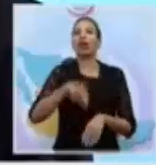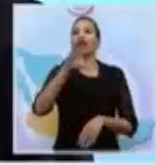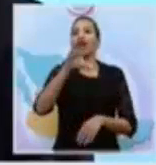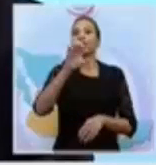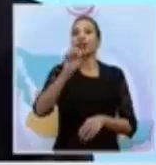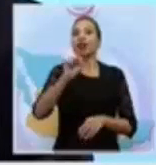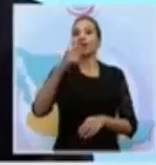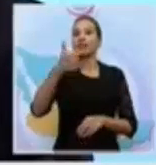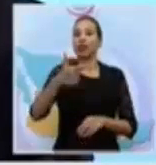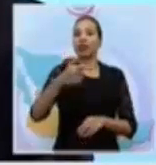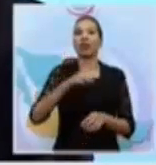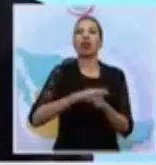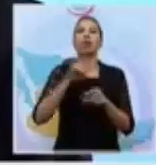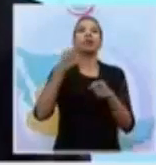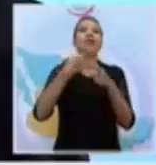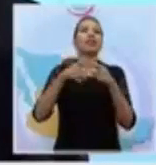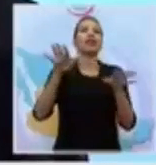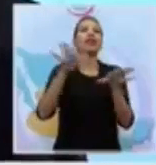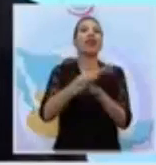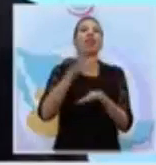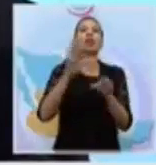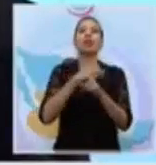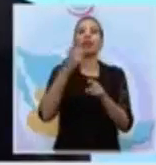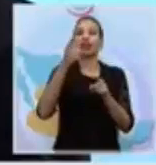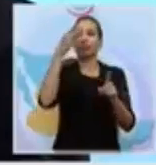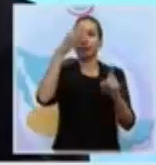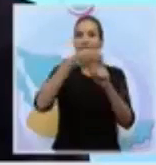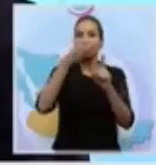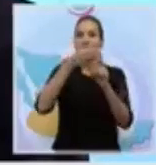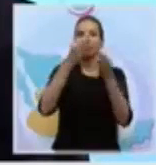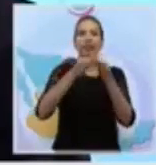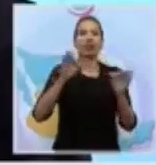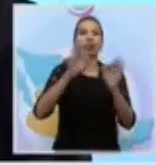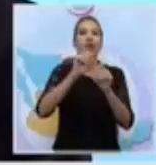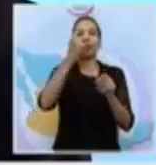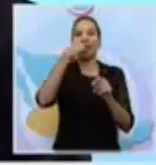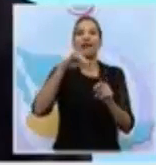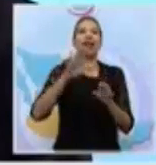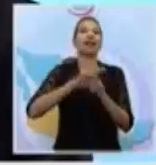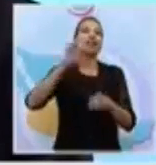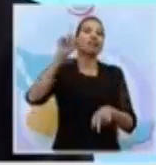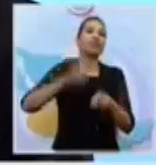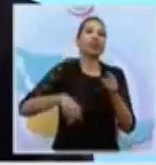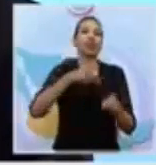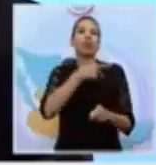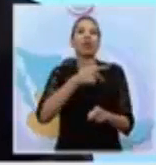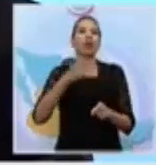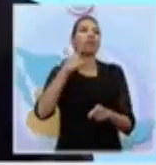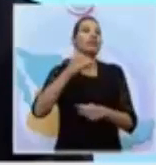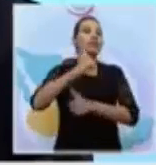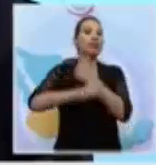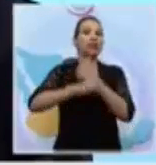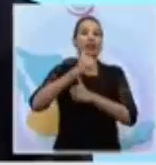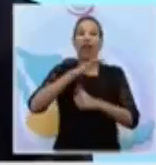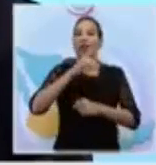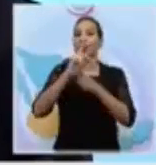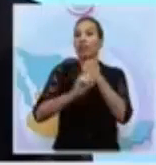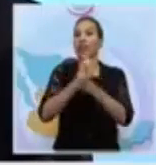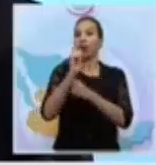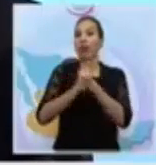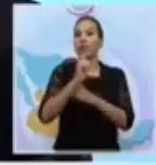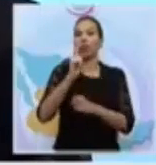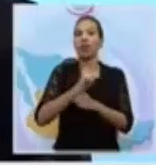medida neoliberal porque centra la política social en la lucha contra la pobreza, que concibe como un problema de